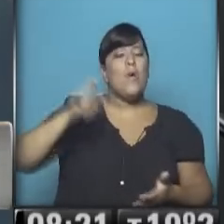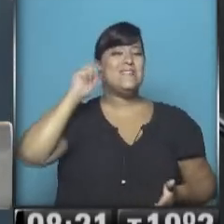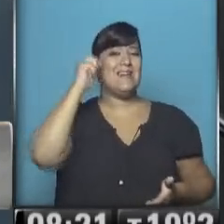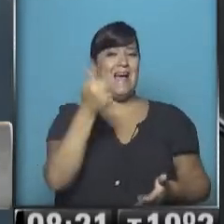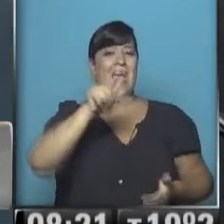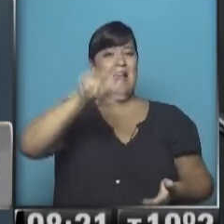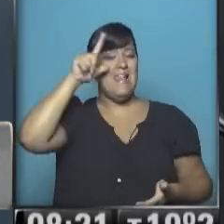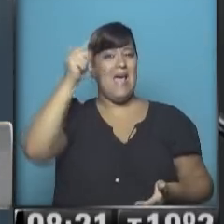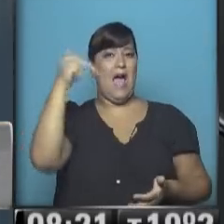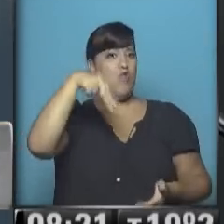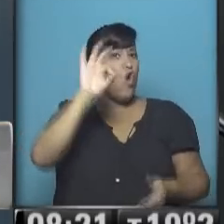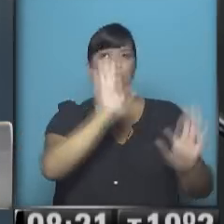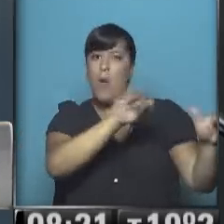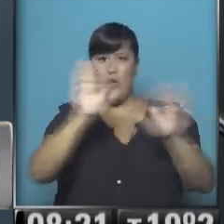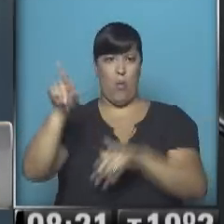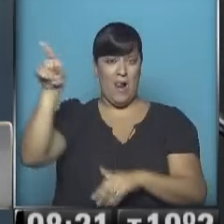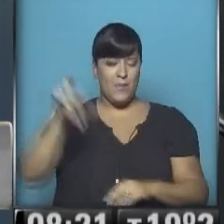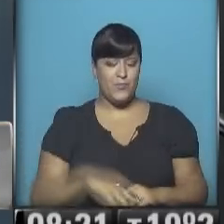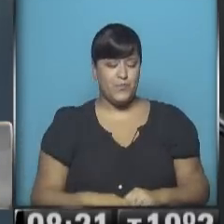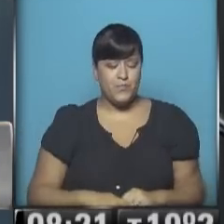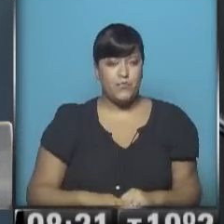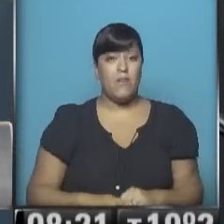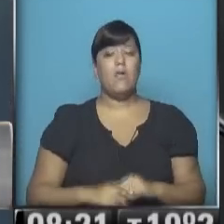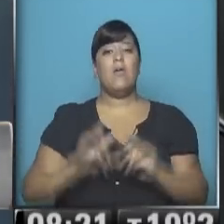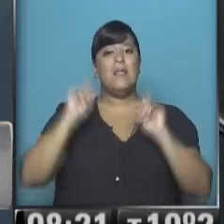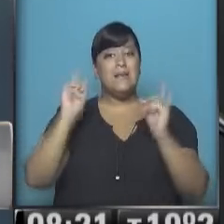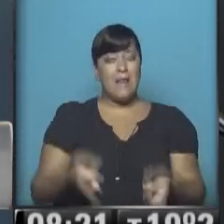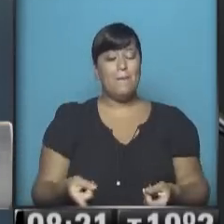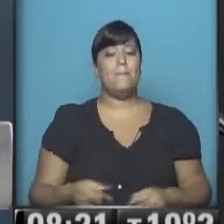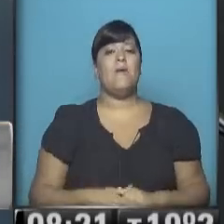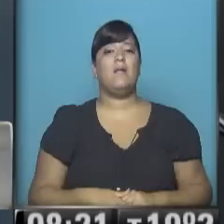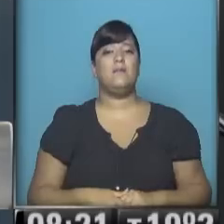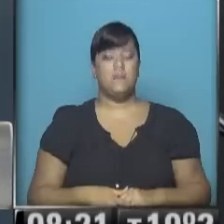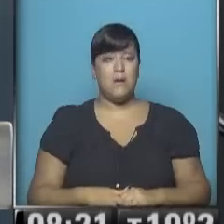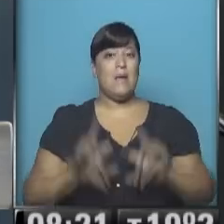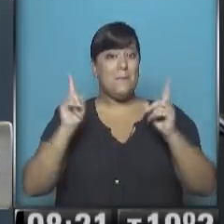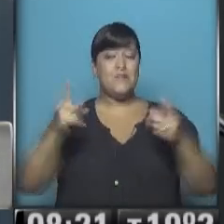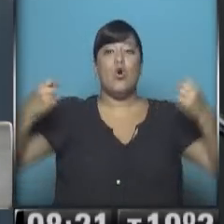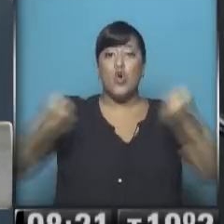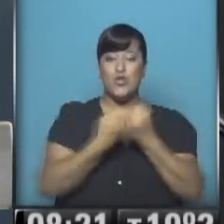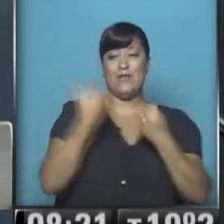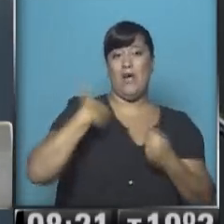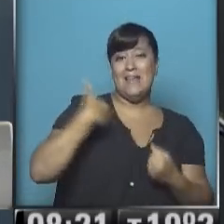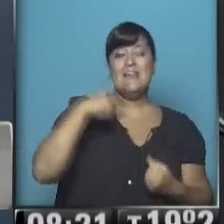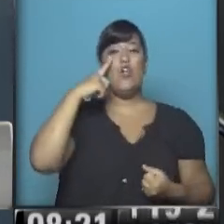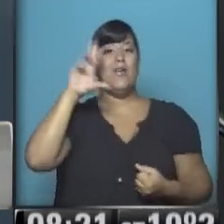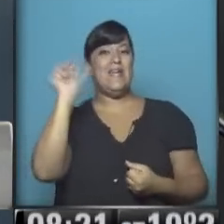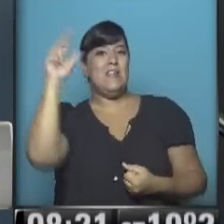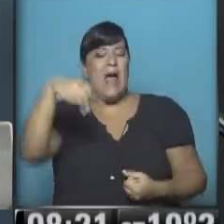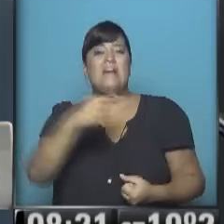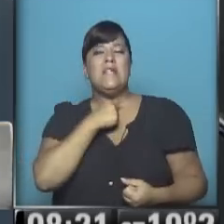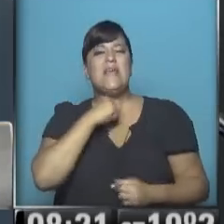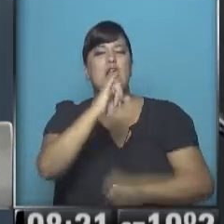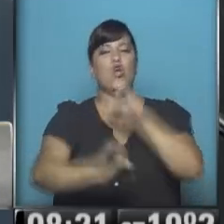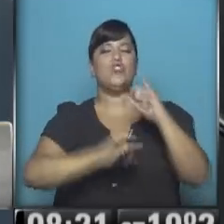oportunamente segundo lugar lo que se ha pretendido a través de este memorándum es el esclarecimiento de este